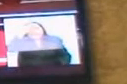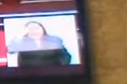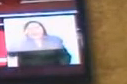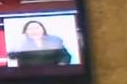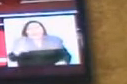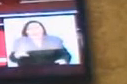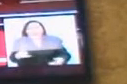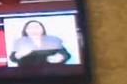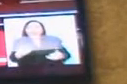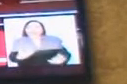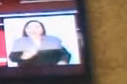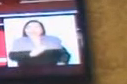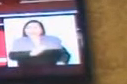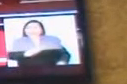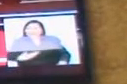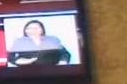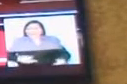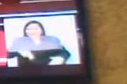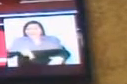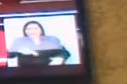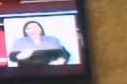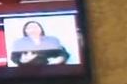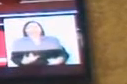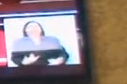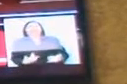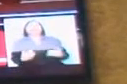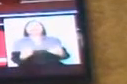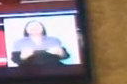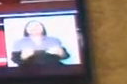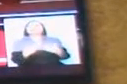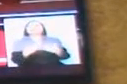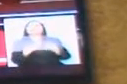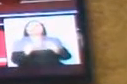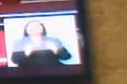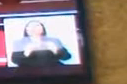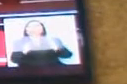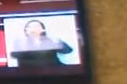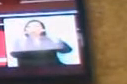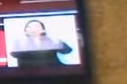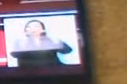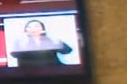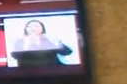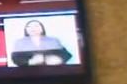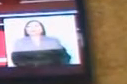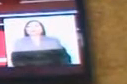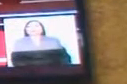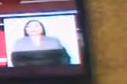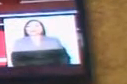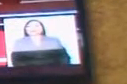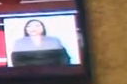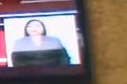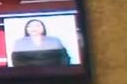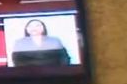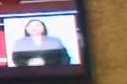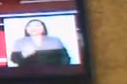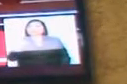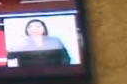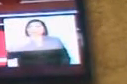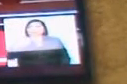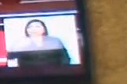y quienes gobernamos el país debemos estar a la altura de las circunstancias.